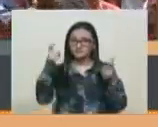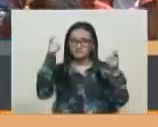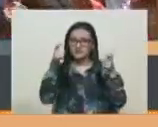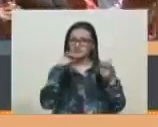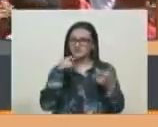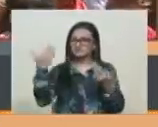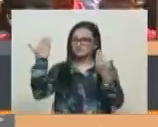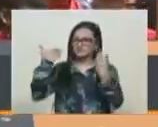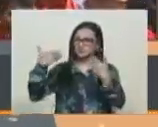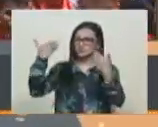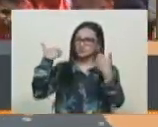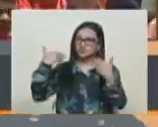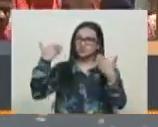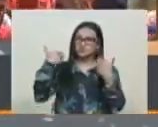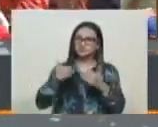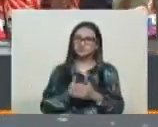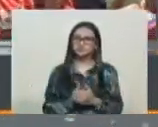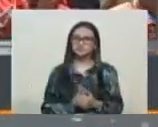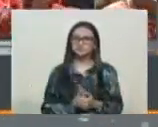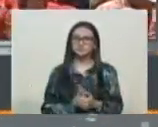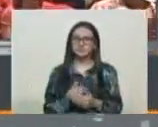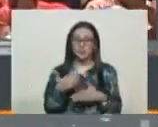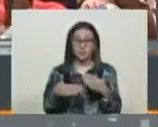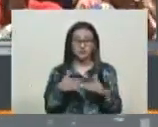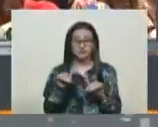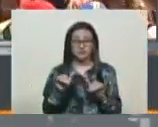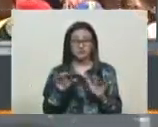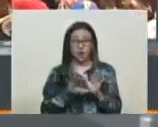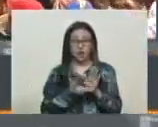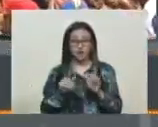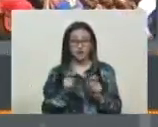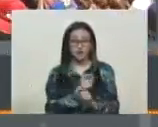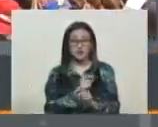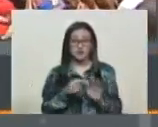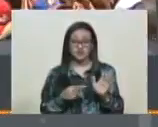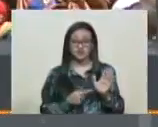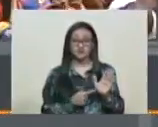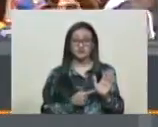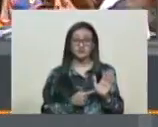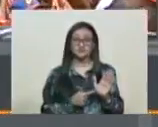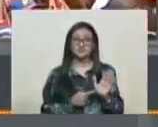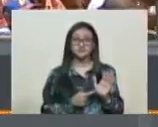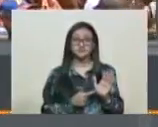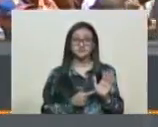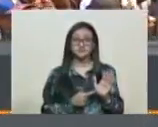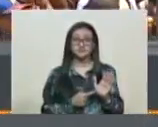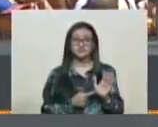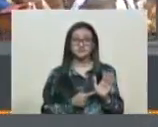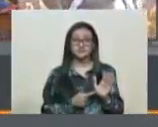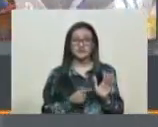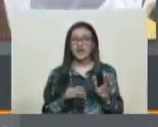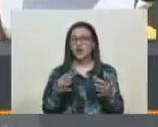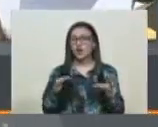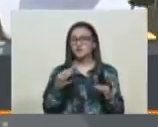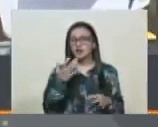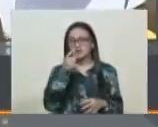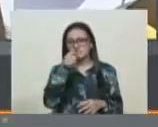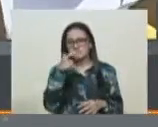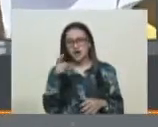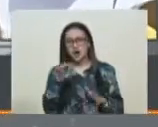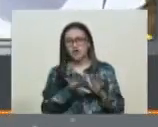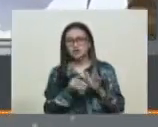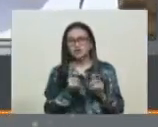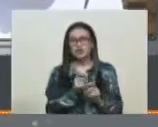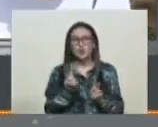Chávez que se concibió al proceso constituyente no solamente como un tecnicismo para crear una nueva